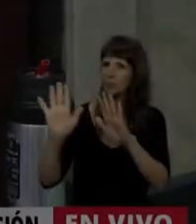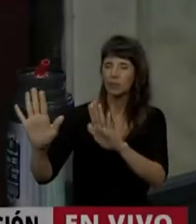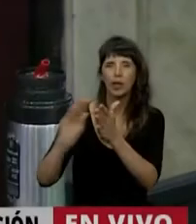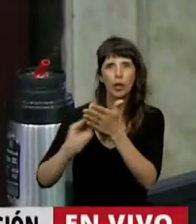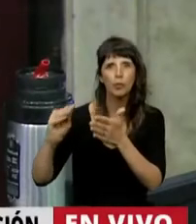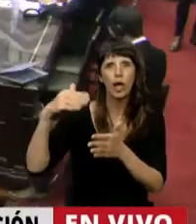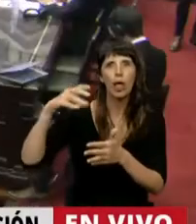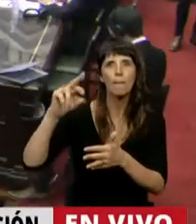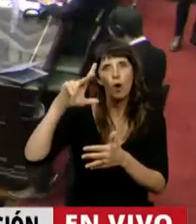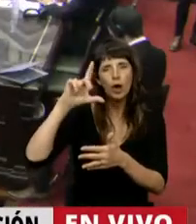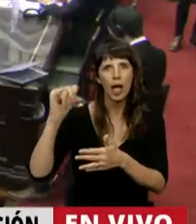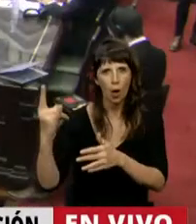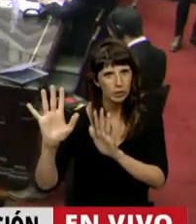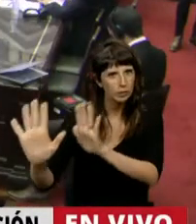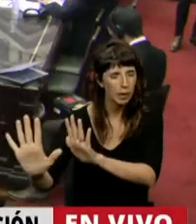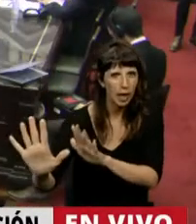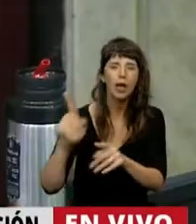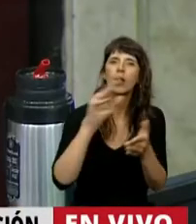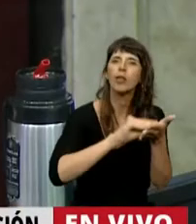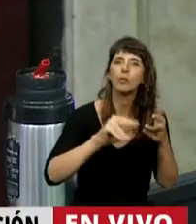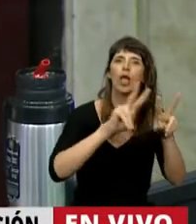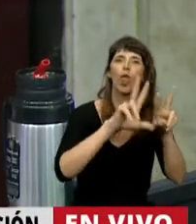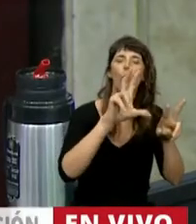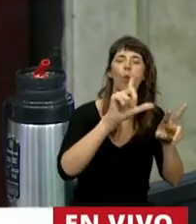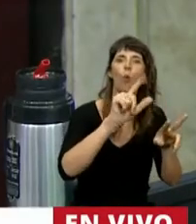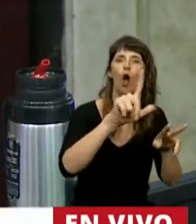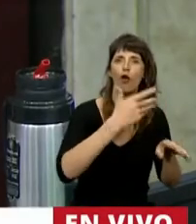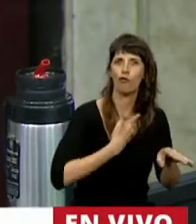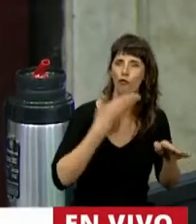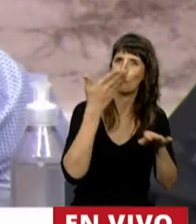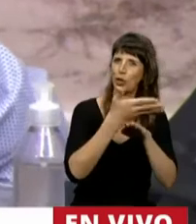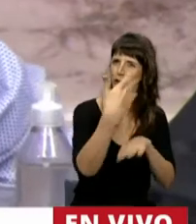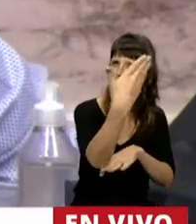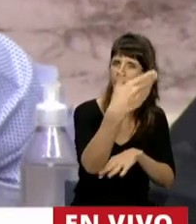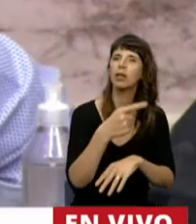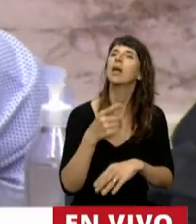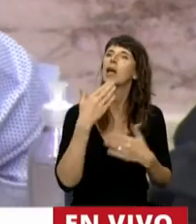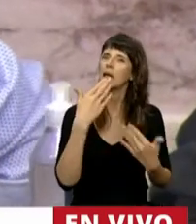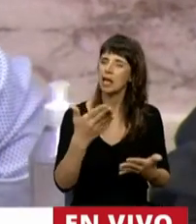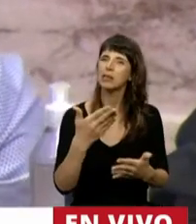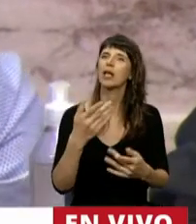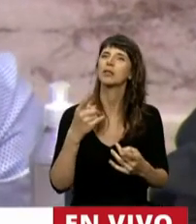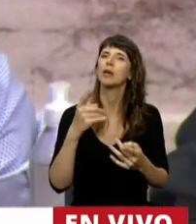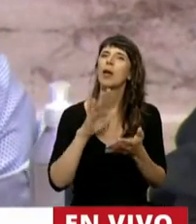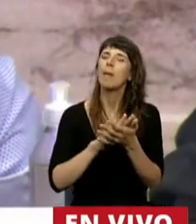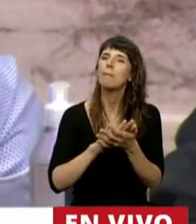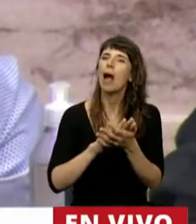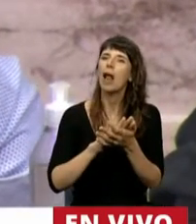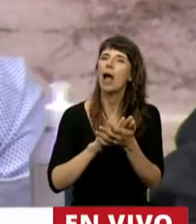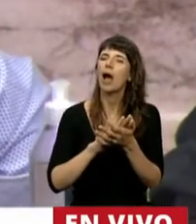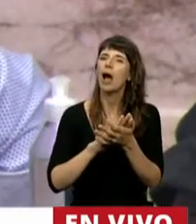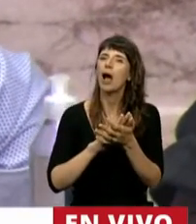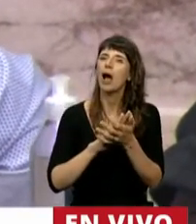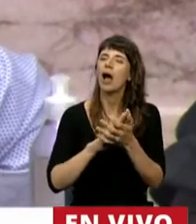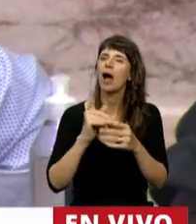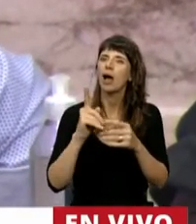que tiene el diputado wolf el pedido de la palabra de diputado wolf gracias presidentes para una moción de orden no sé si me va a dar la palabra ahora o la